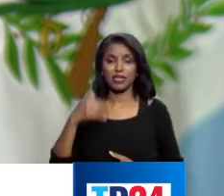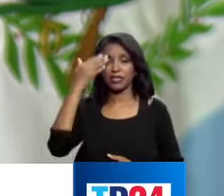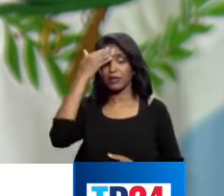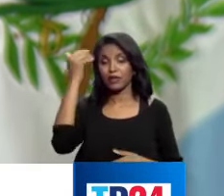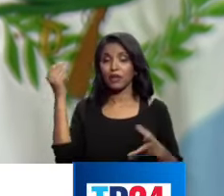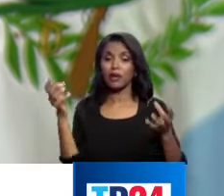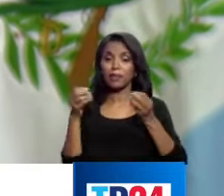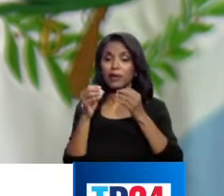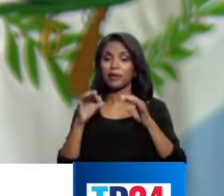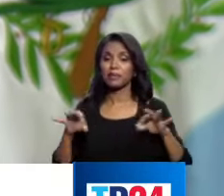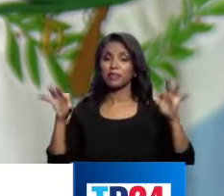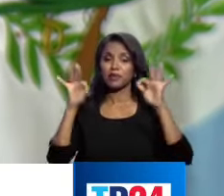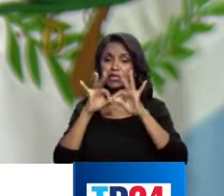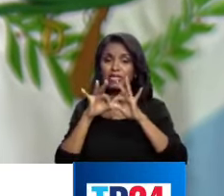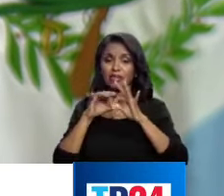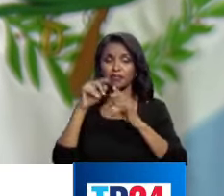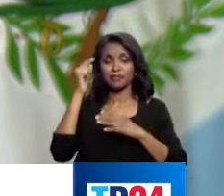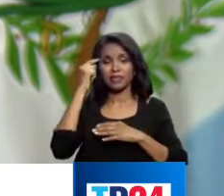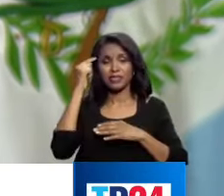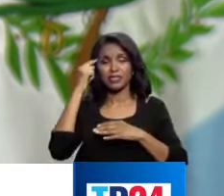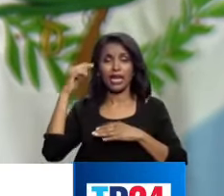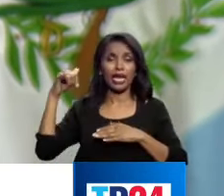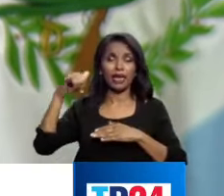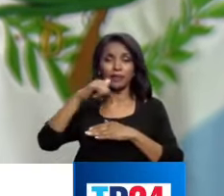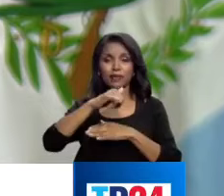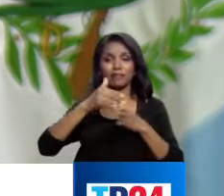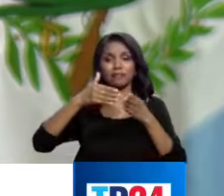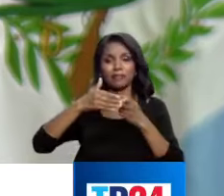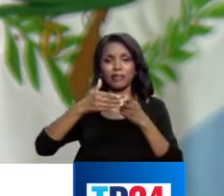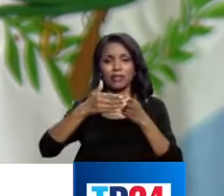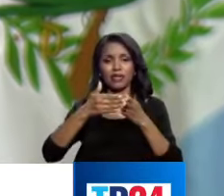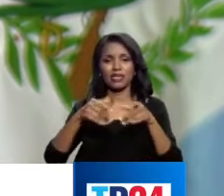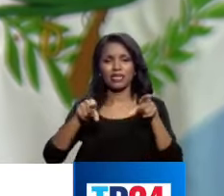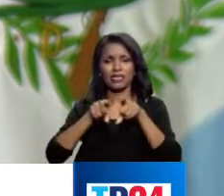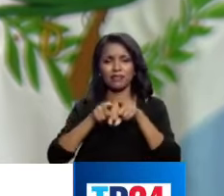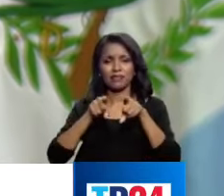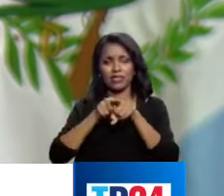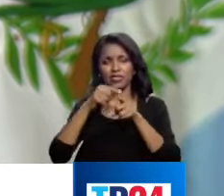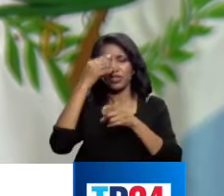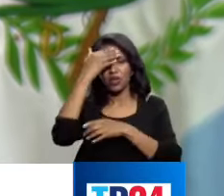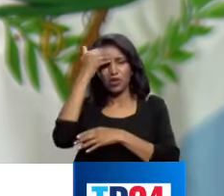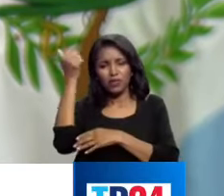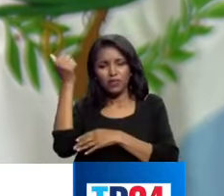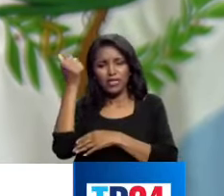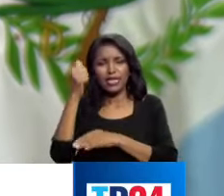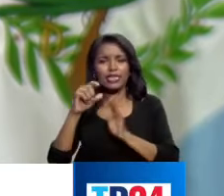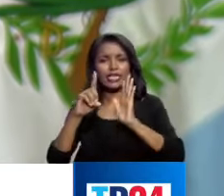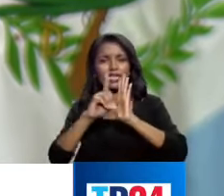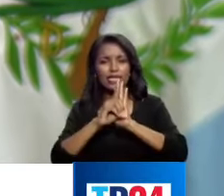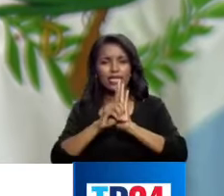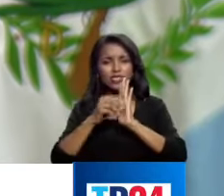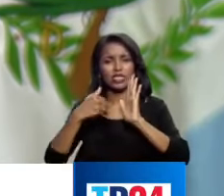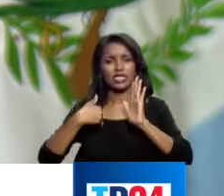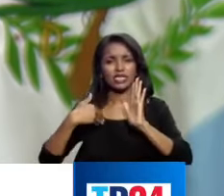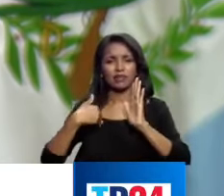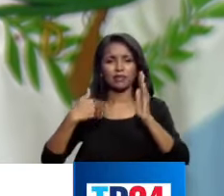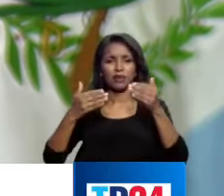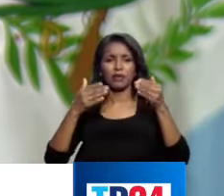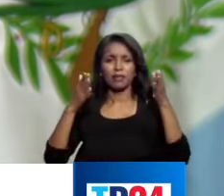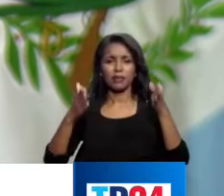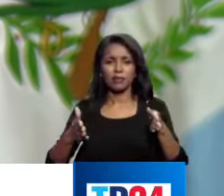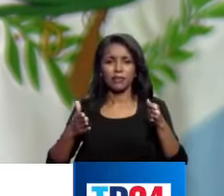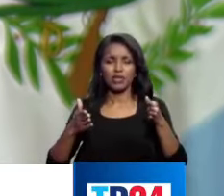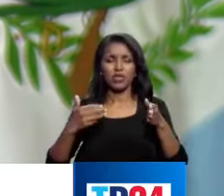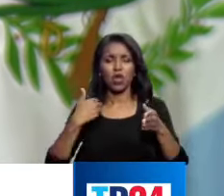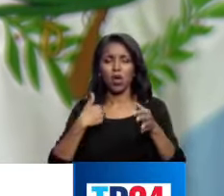más importante por andar pensando en aviones y barcos. Se olvidaron del derecho que tenemos los panameños y